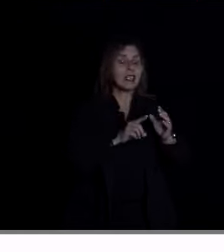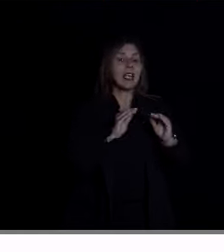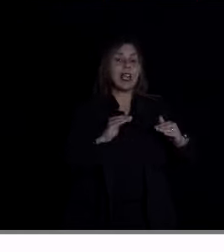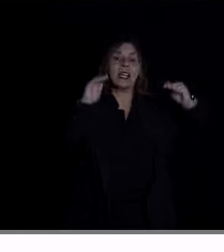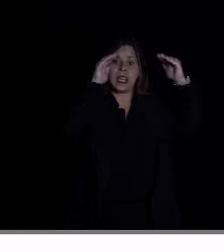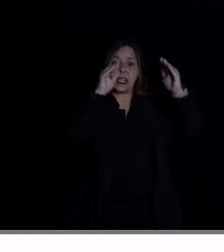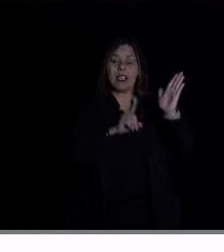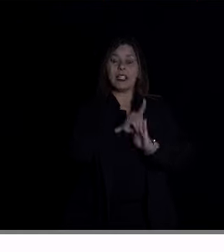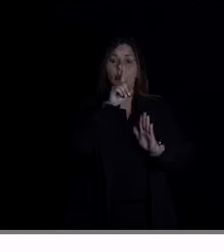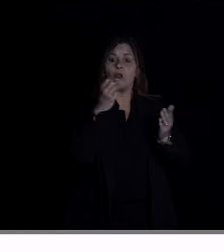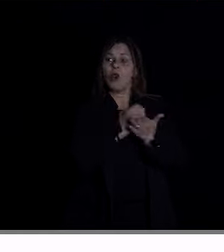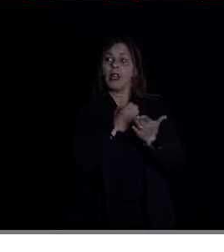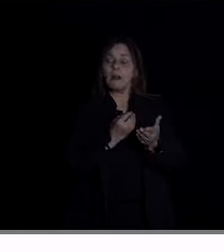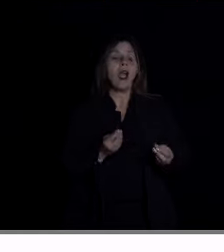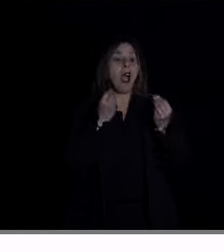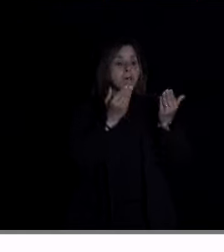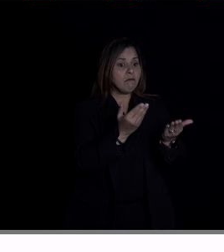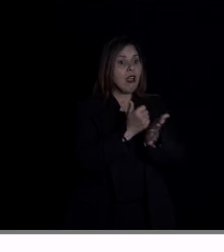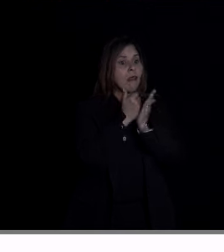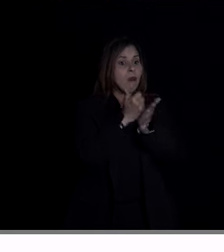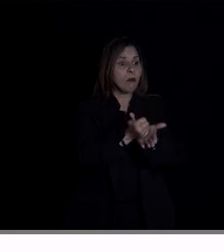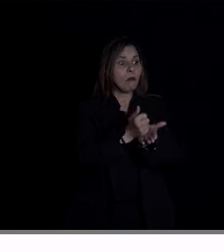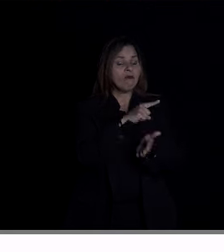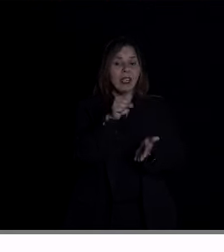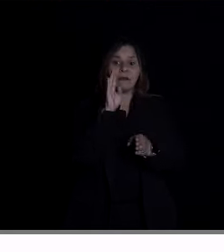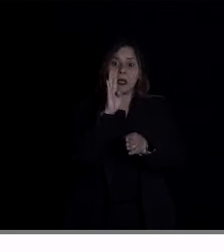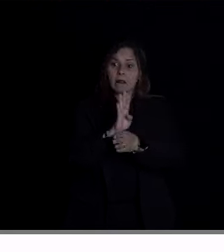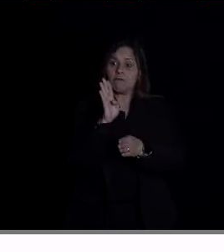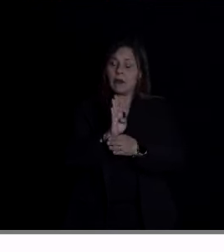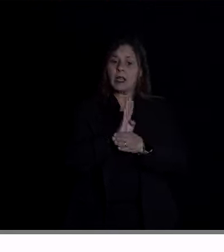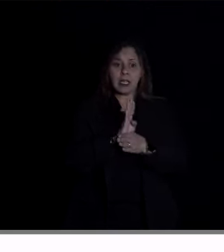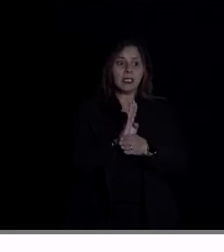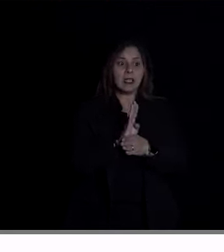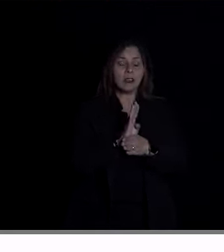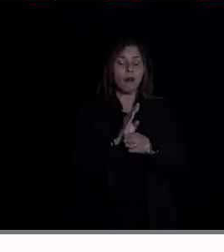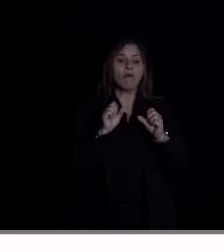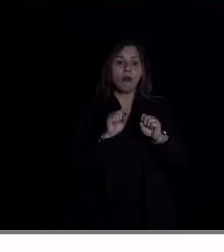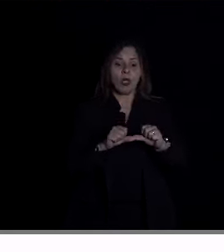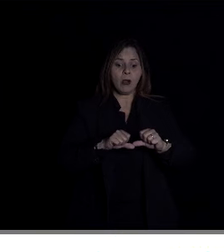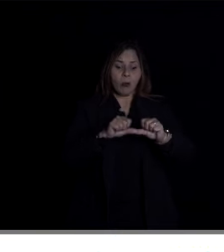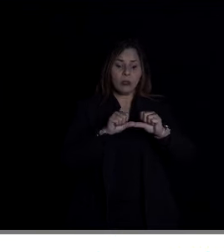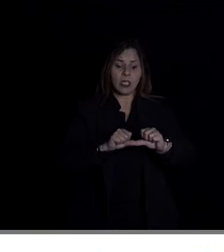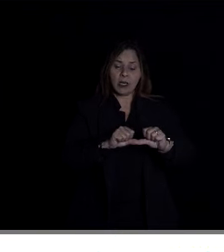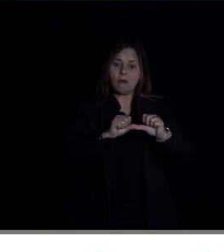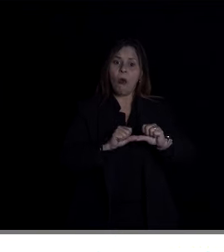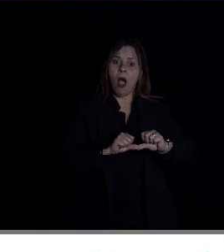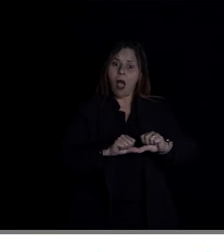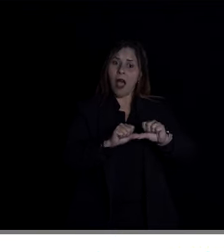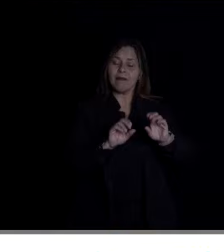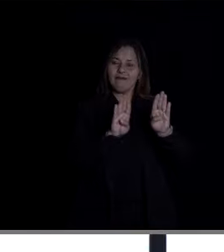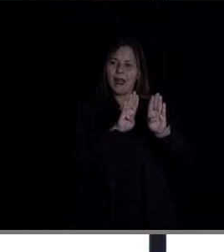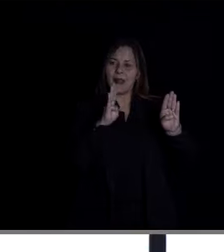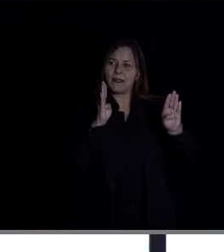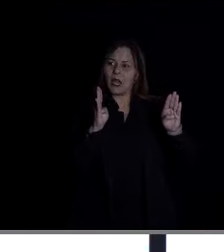Económico, permitió que esos negocios continuaran operando. Y ustedes saben que soy contable, así que rápidamente pude